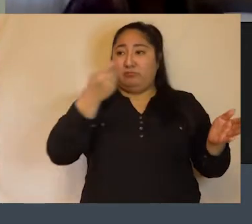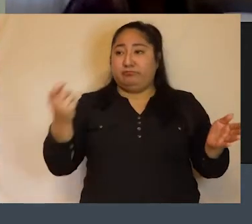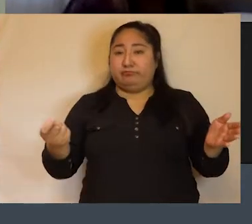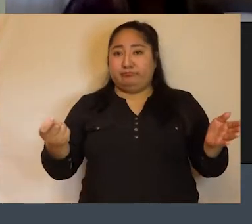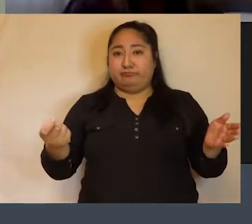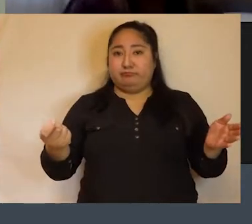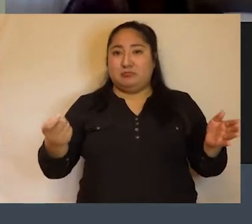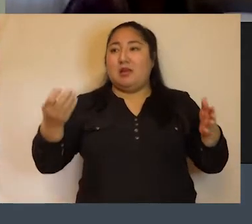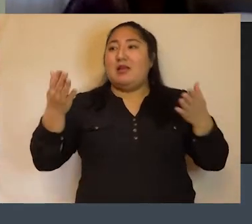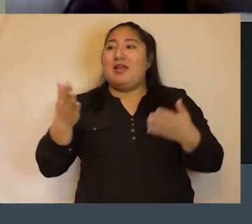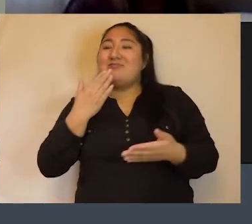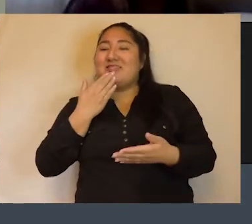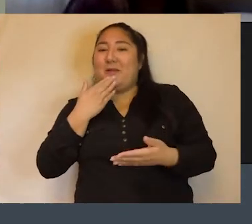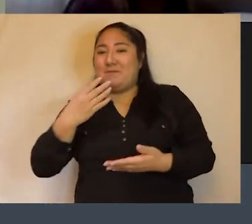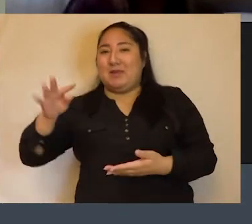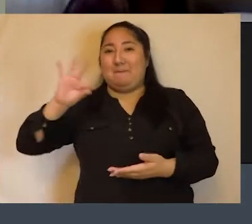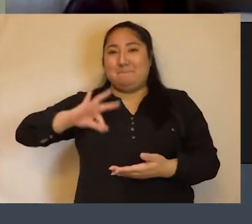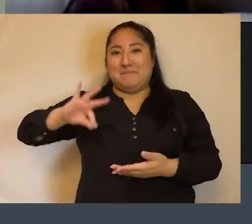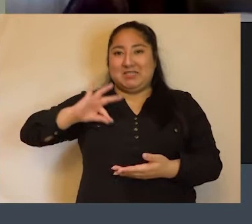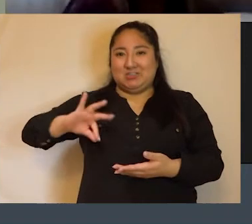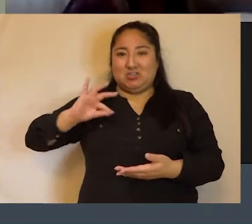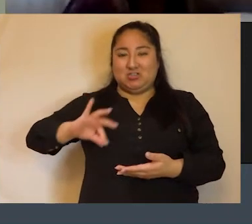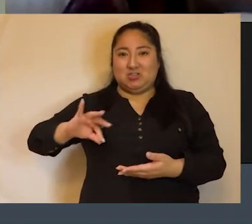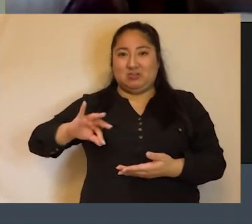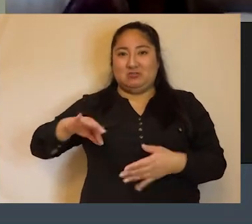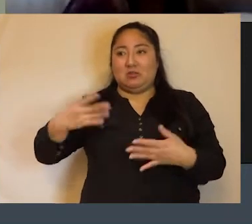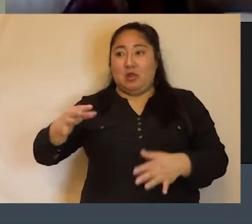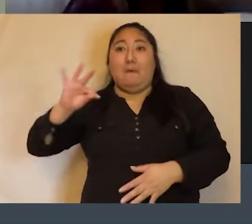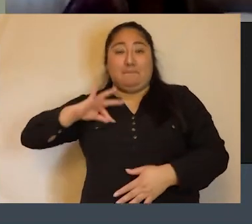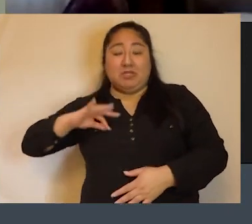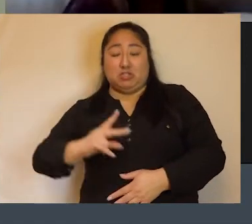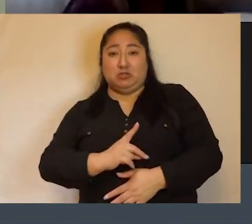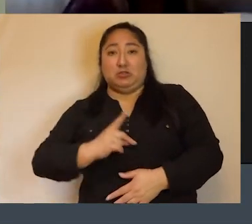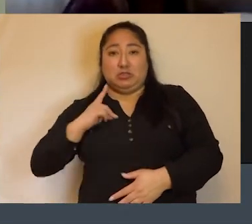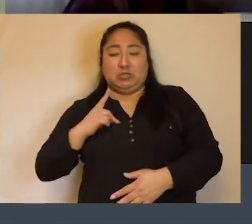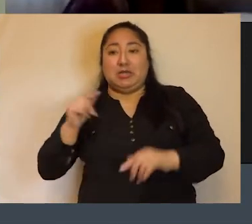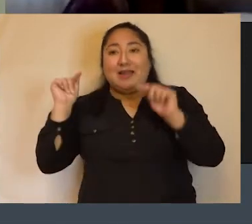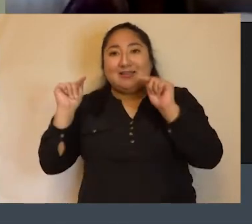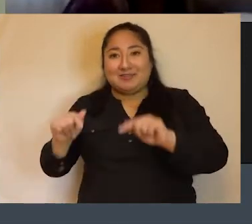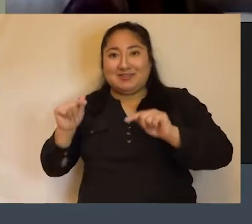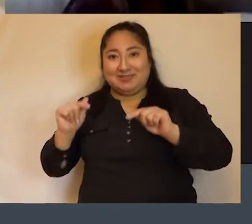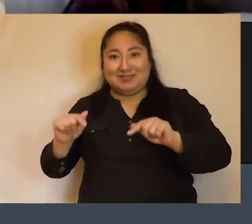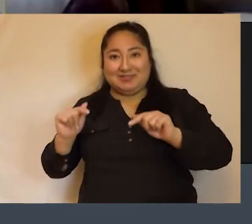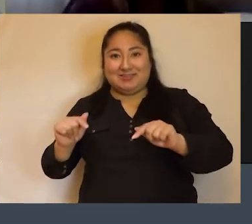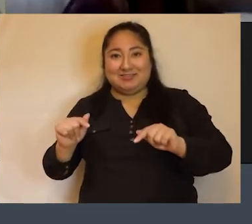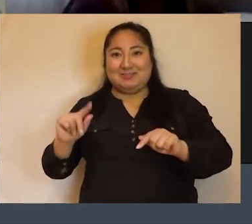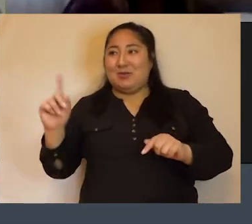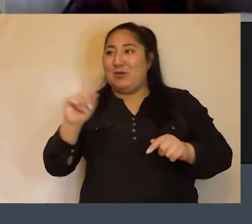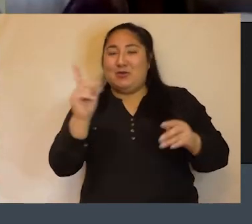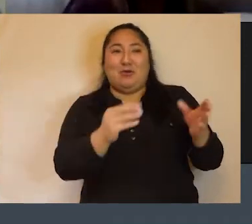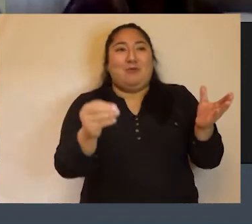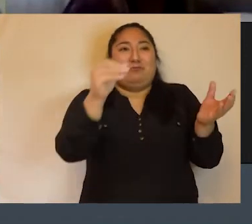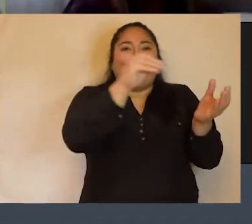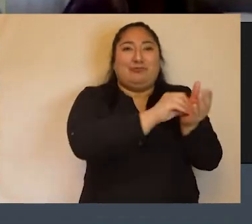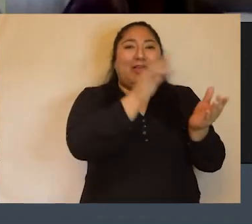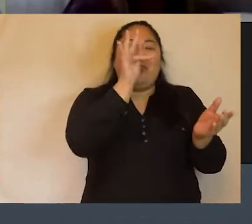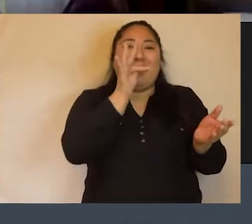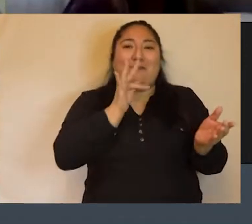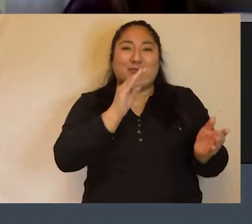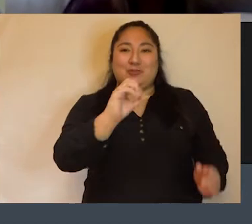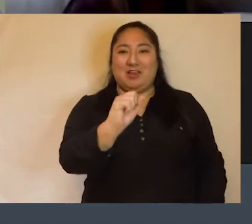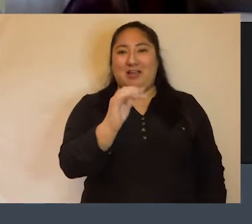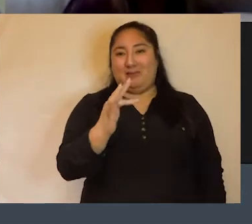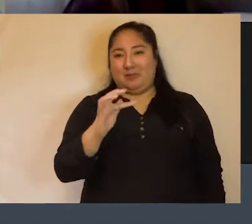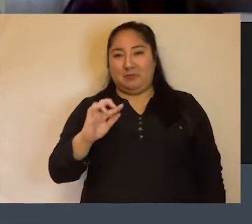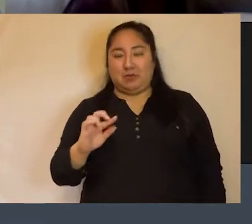que entrega alcance para las pensiones, y para más encima una pensión digna. Y eso no está dentro de las